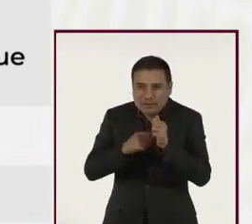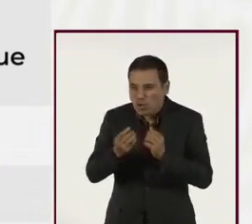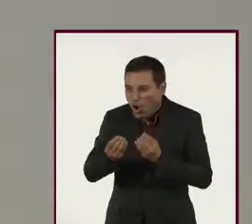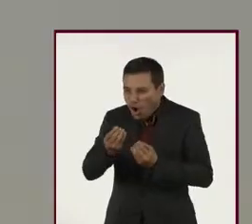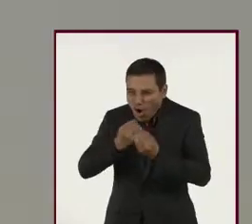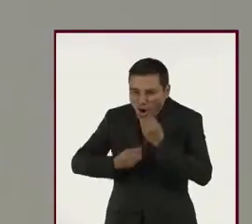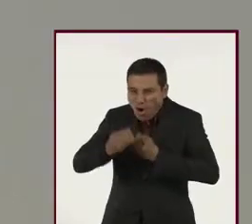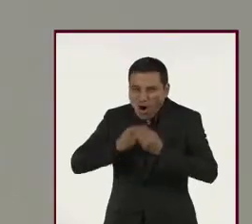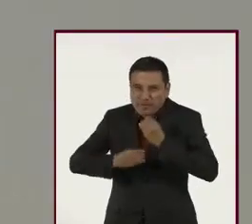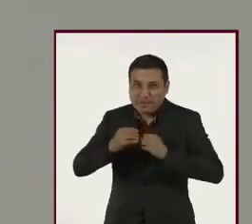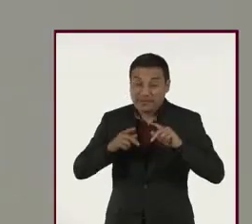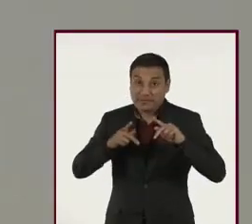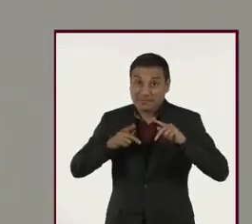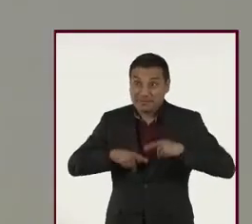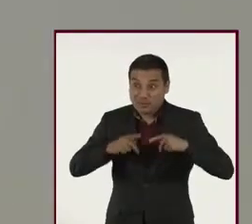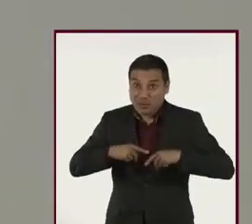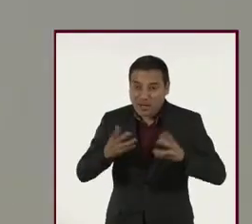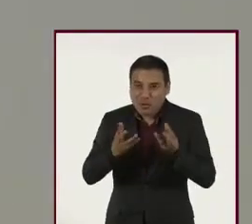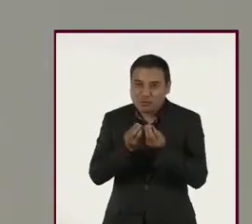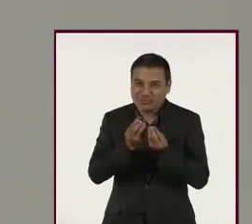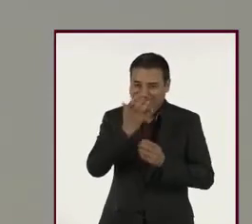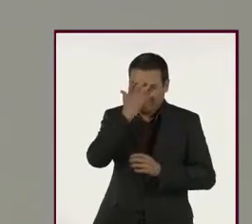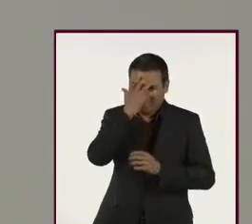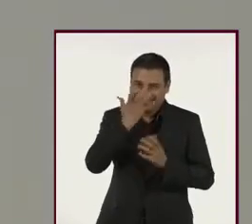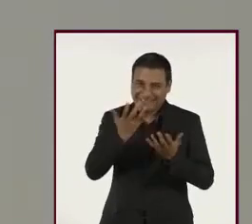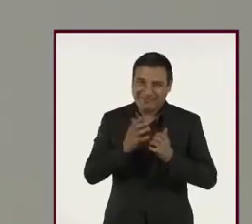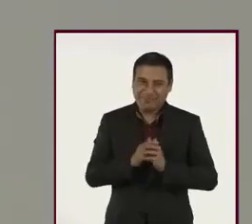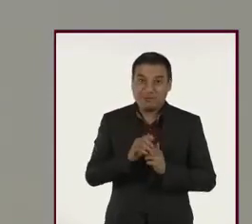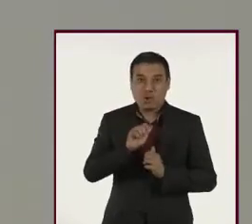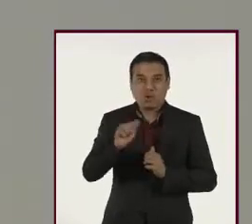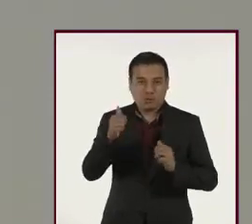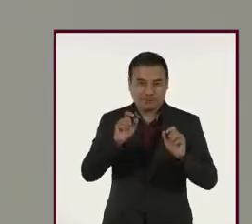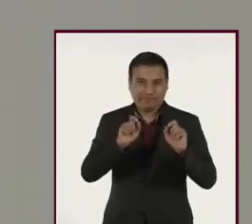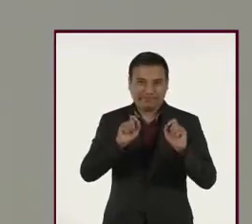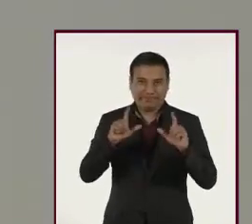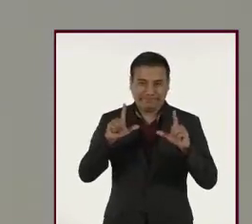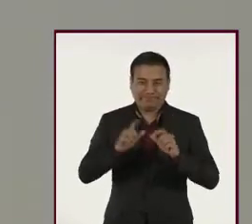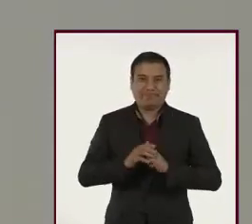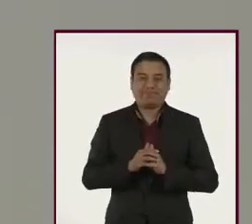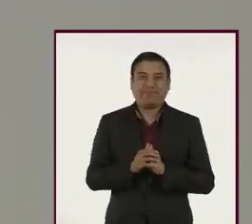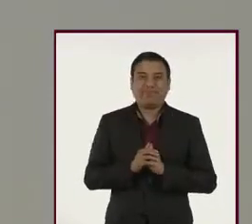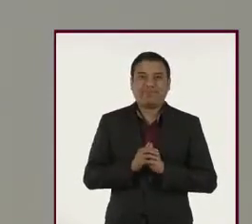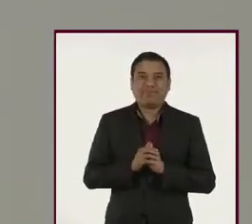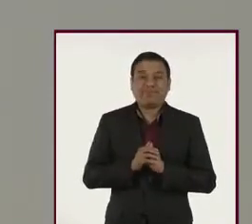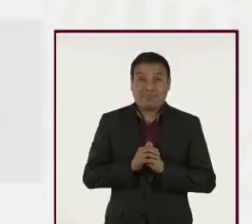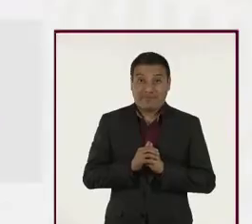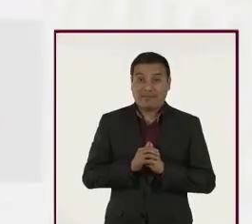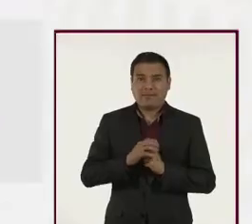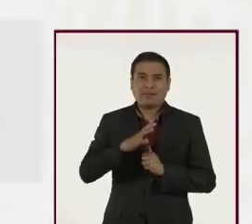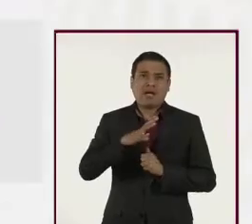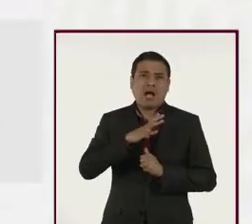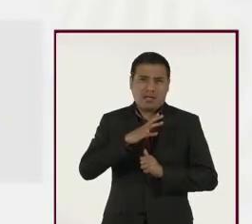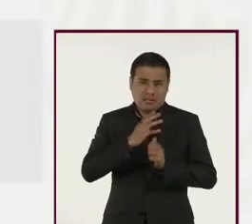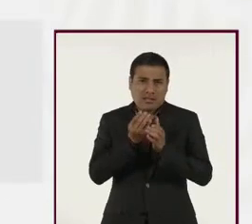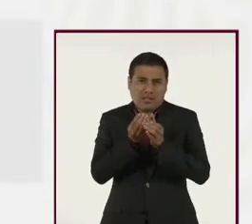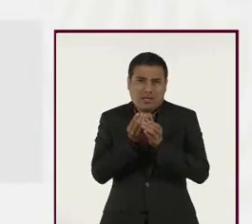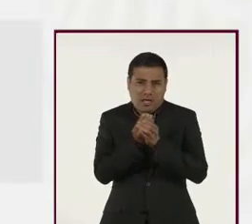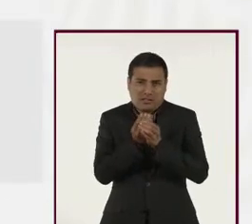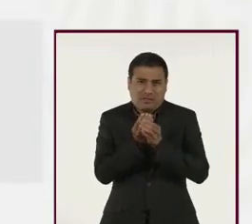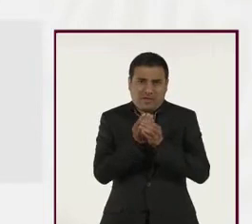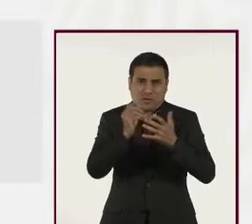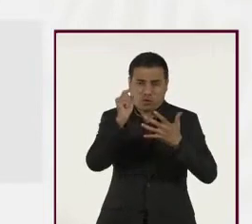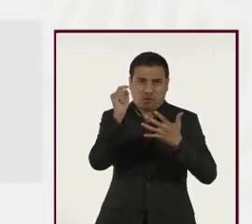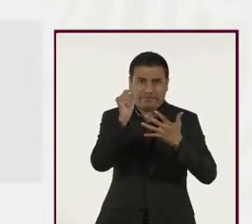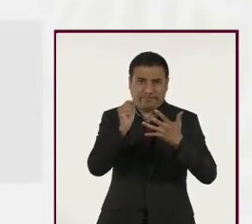otras personas. La que sigue, por favor. Y de acuerdo a las guías de clasificación, bueno, aquí también